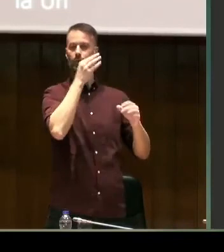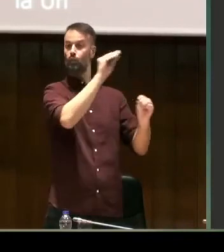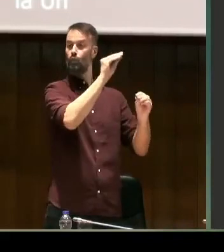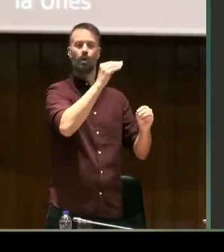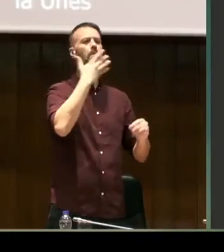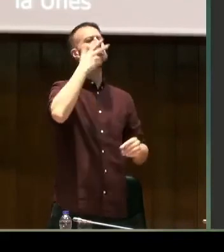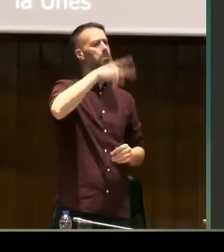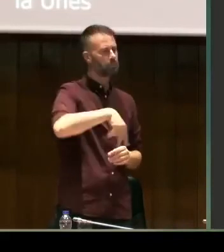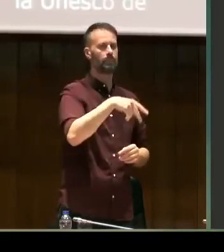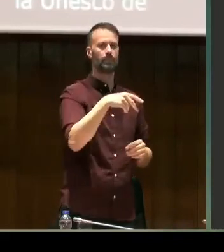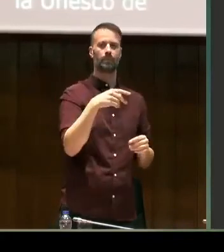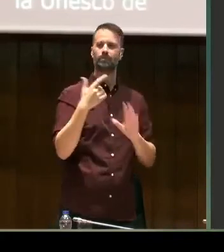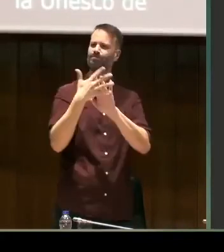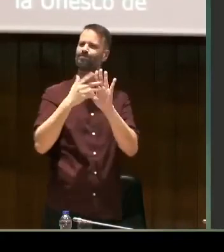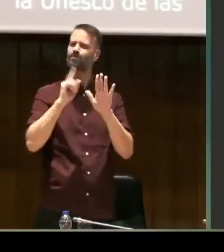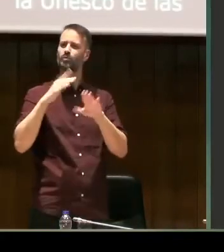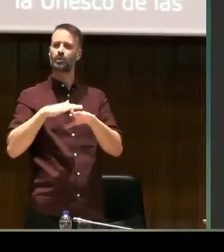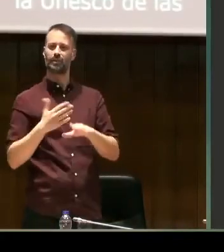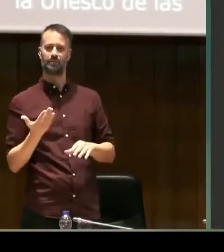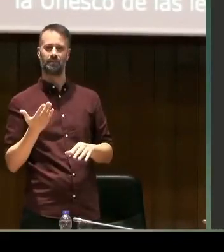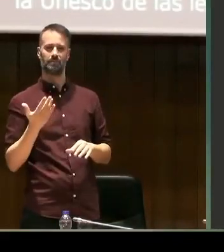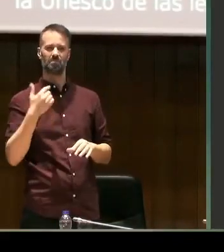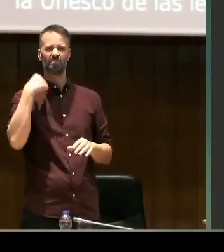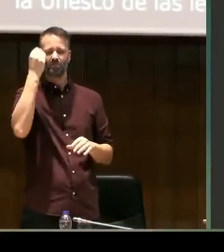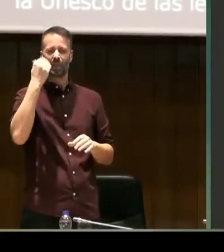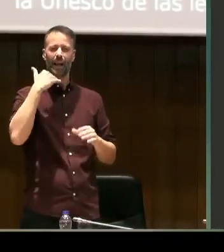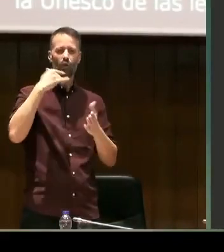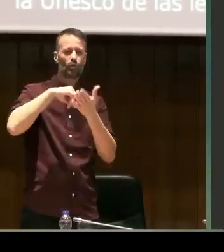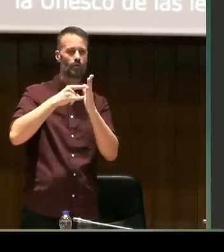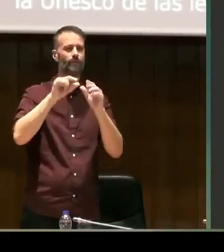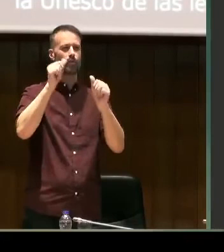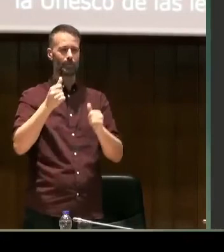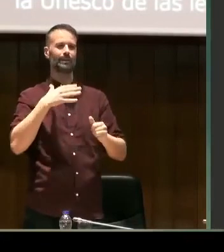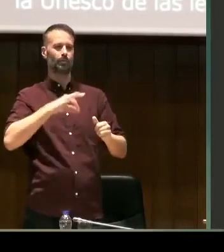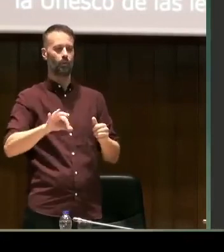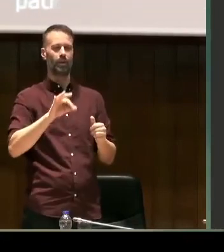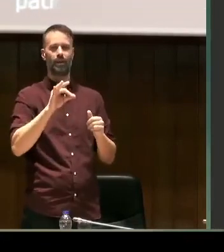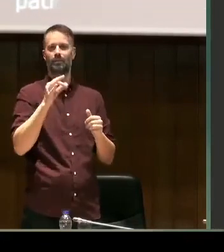patrimonio cultural inmaterial. ¿Por qué no la lengua de signos?